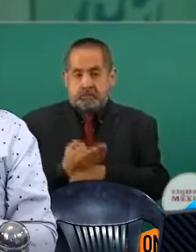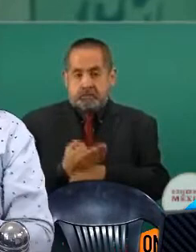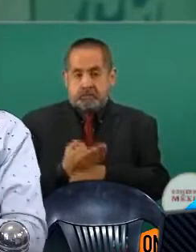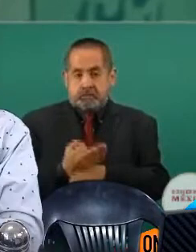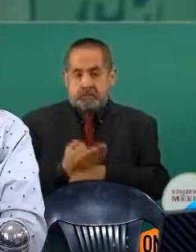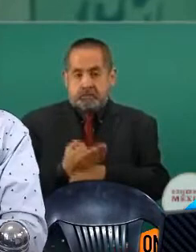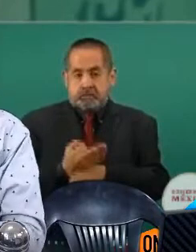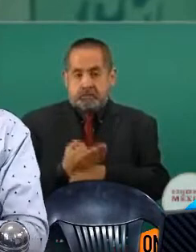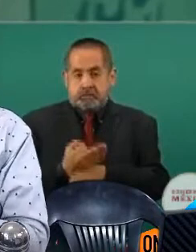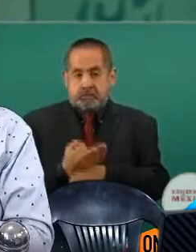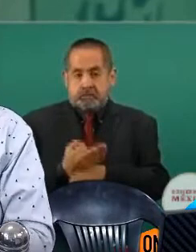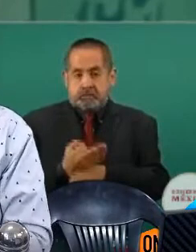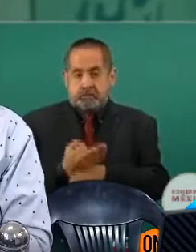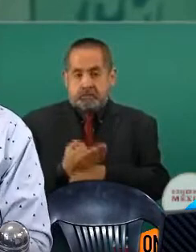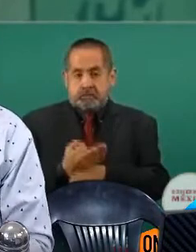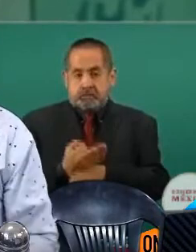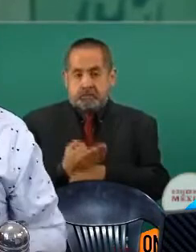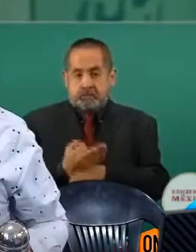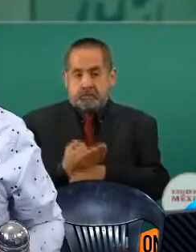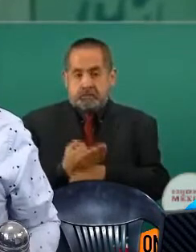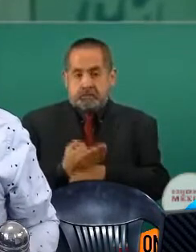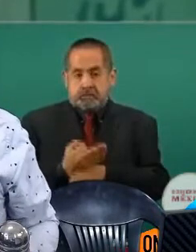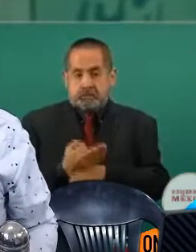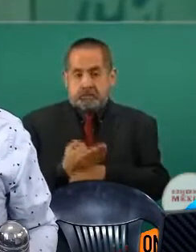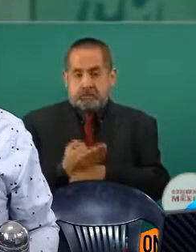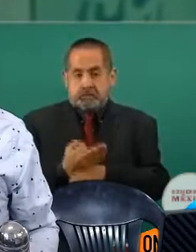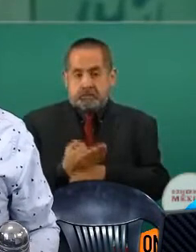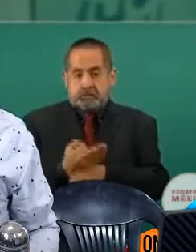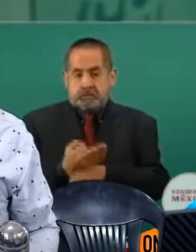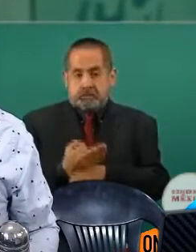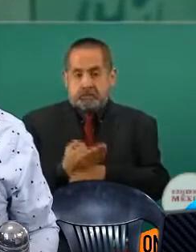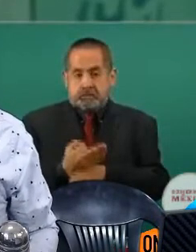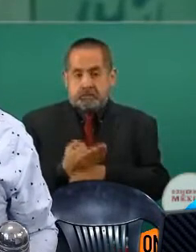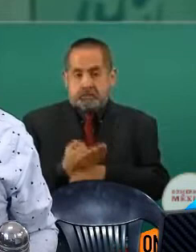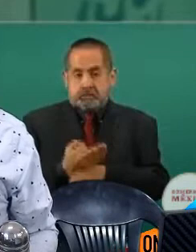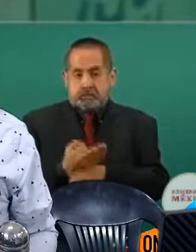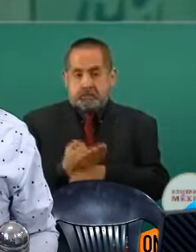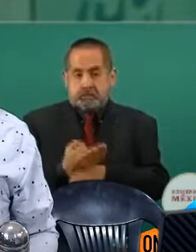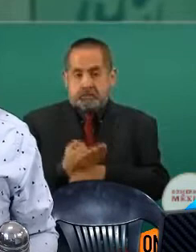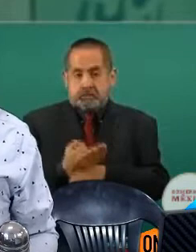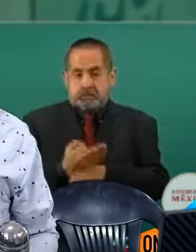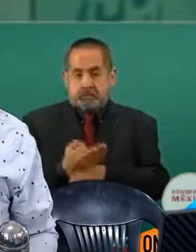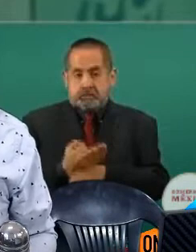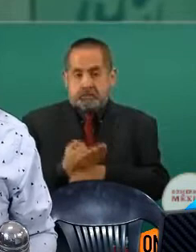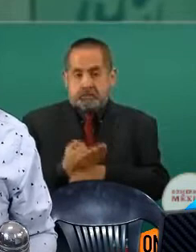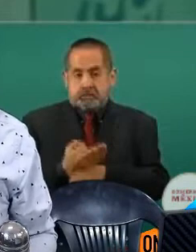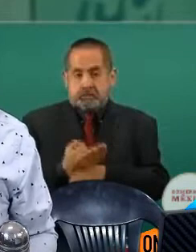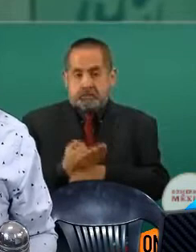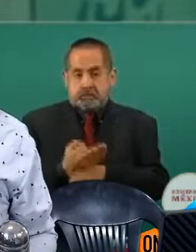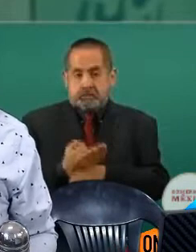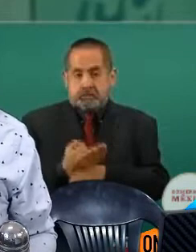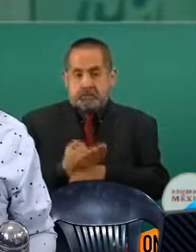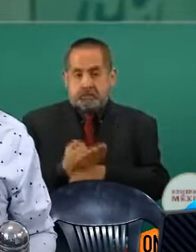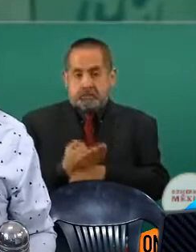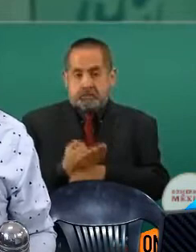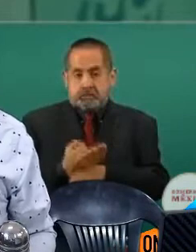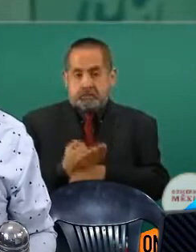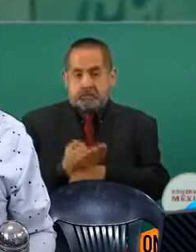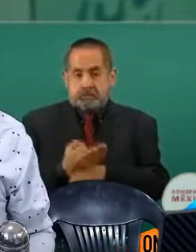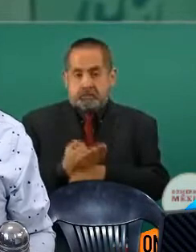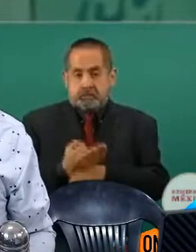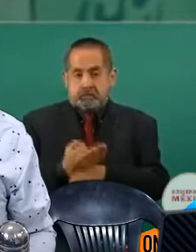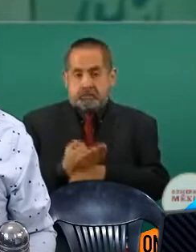Sí, amigos. Parece ser que todavía tenemos a muchos que buscan que a México le vaya